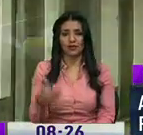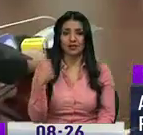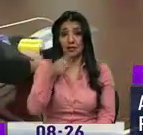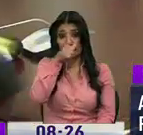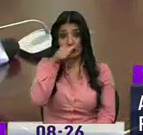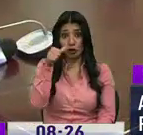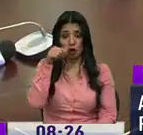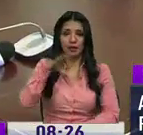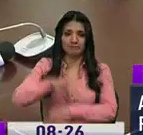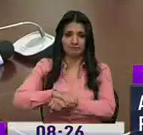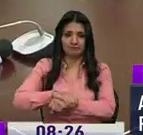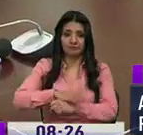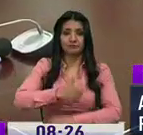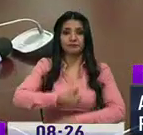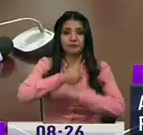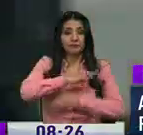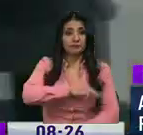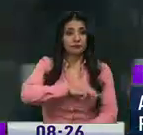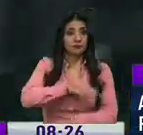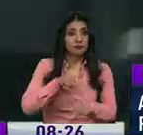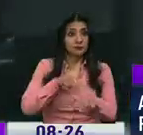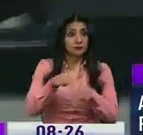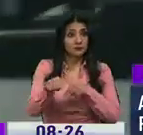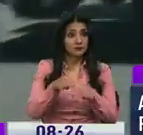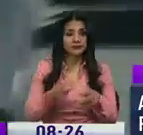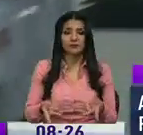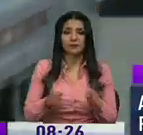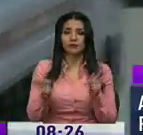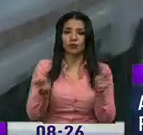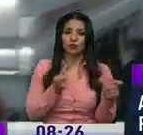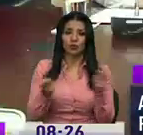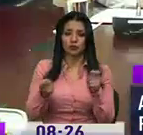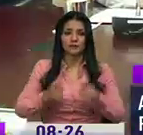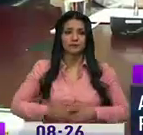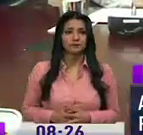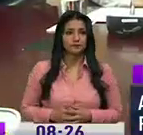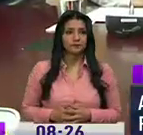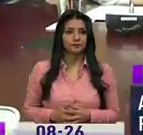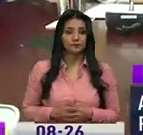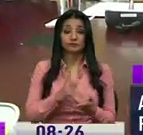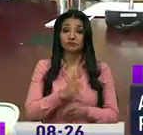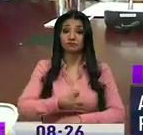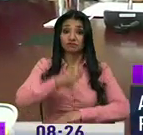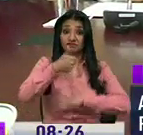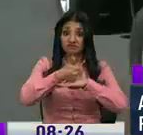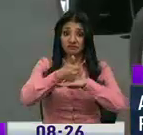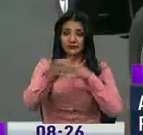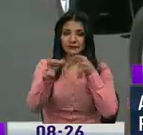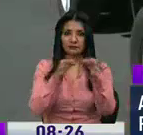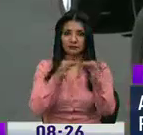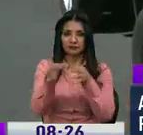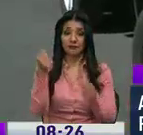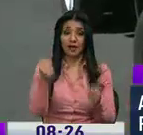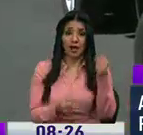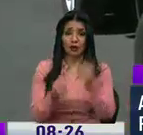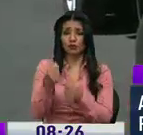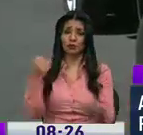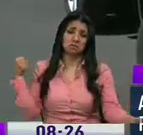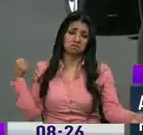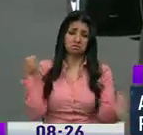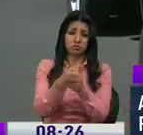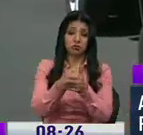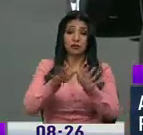droga. La Agencia Metropolitana de Tránsito realizó también operativos de control. Según las autoridades, los accidentes de tránsito en el